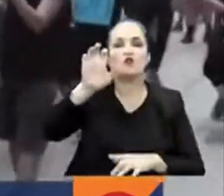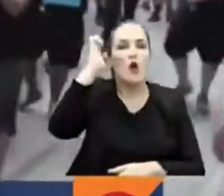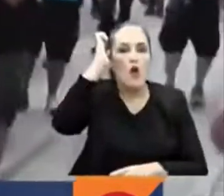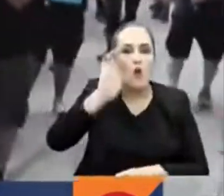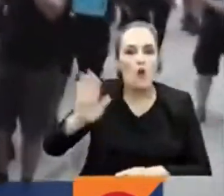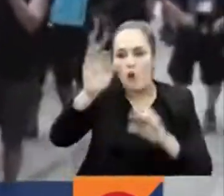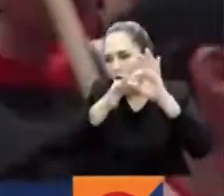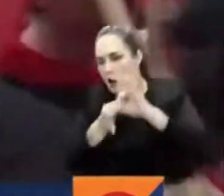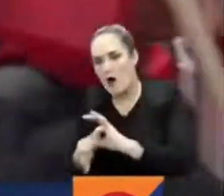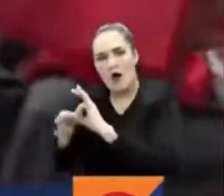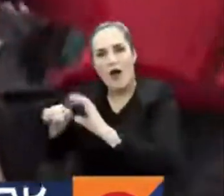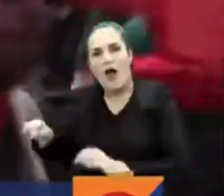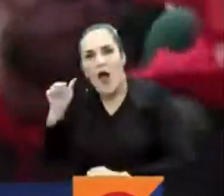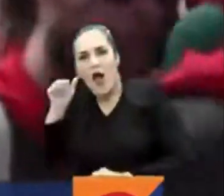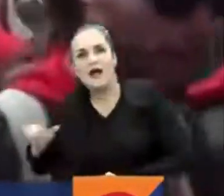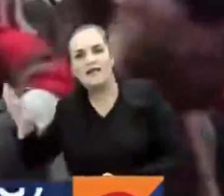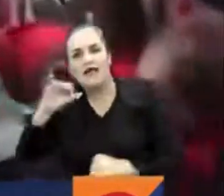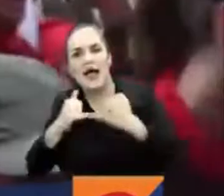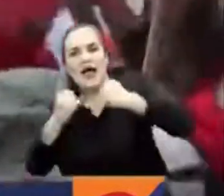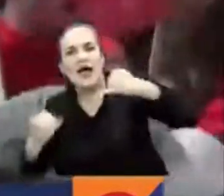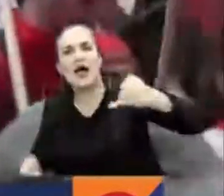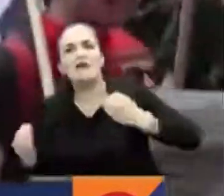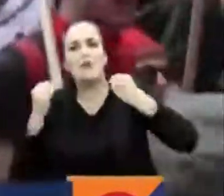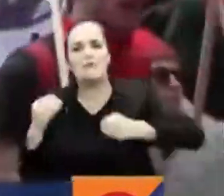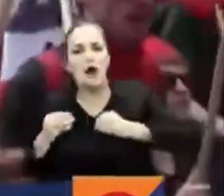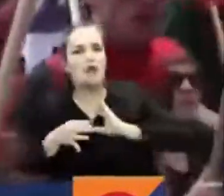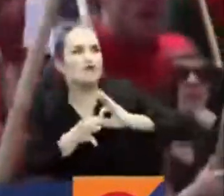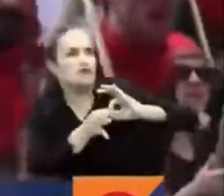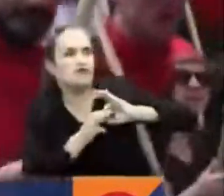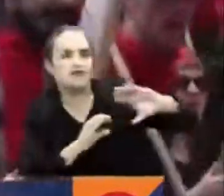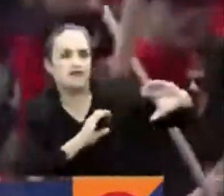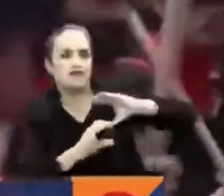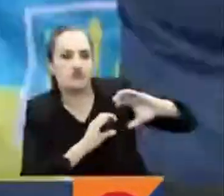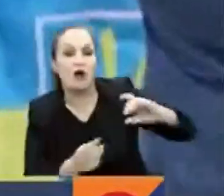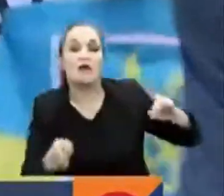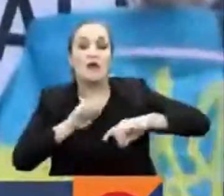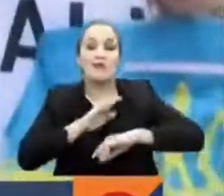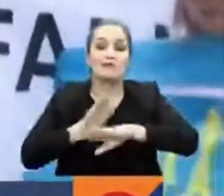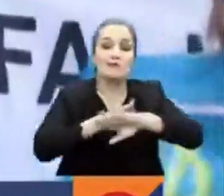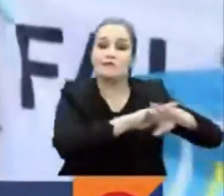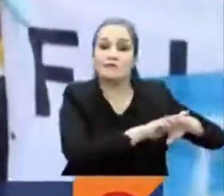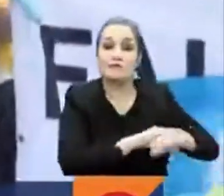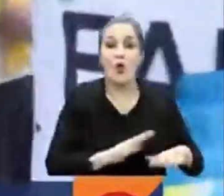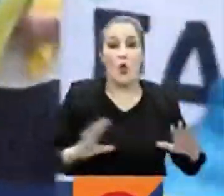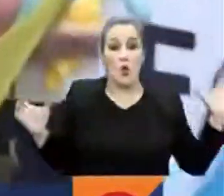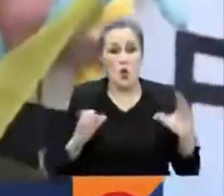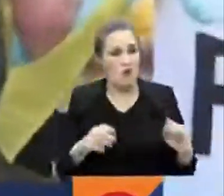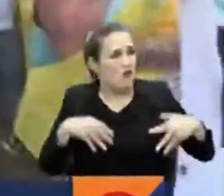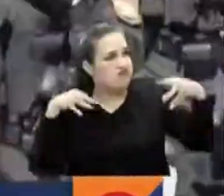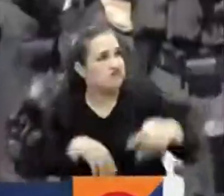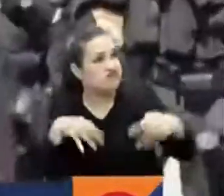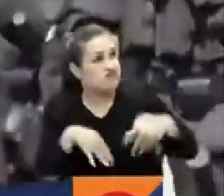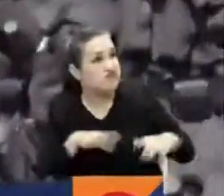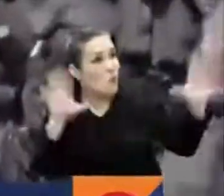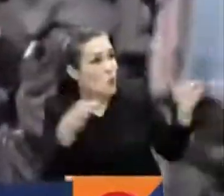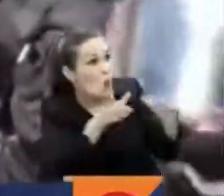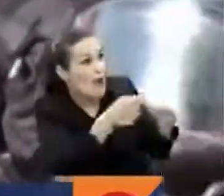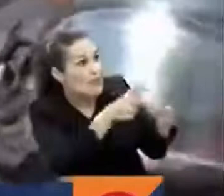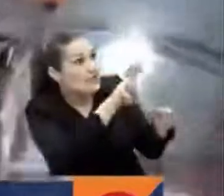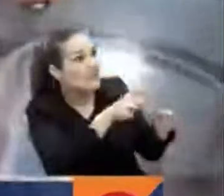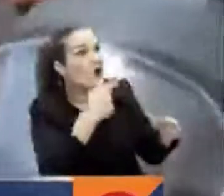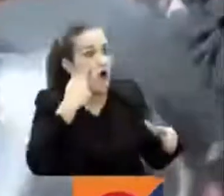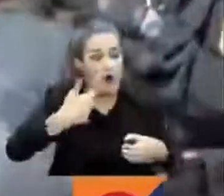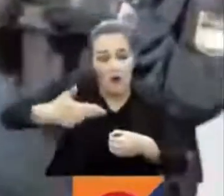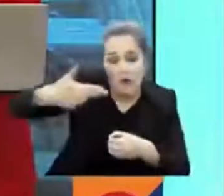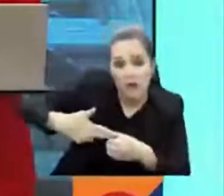ciudad cercana al Castillo del Mau y le exigieron al G7 que haga progresos concretos en la materia, como tener una agenda para eliminar totalmente el uso de